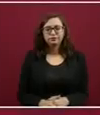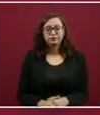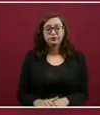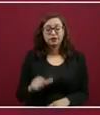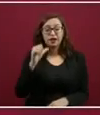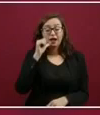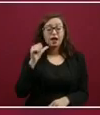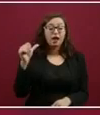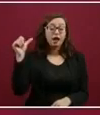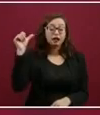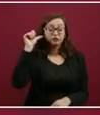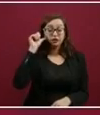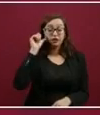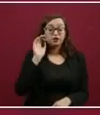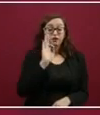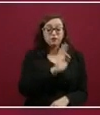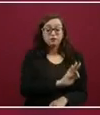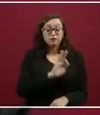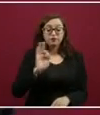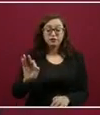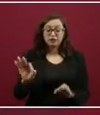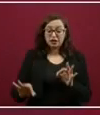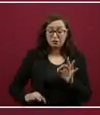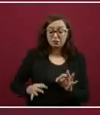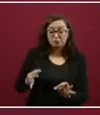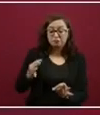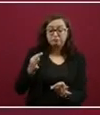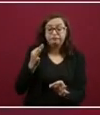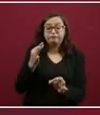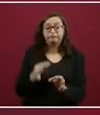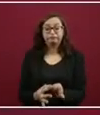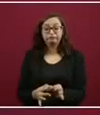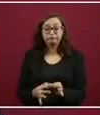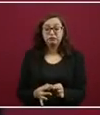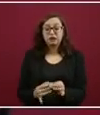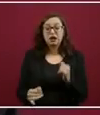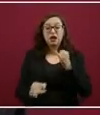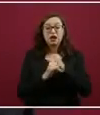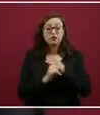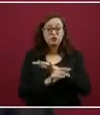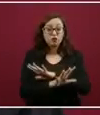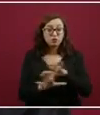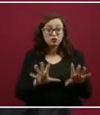plazo para entregar toda la información